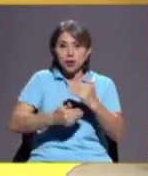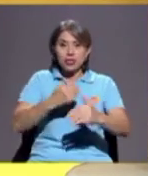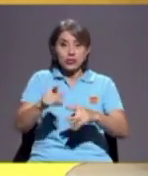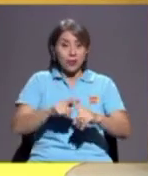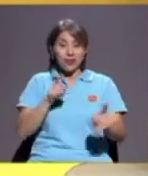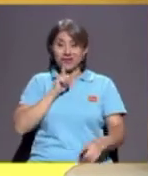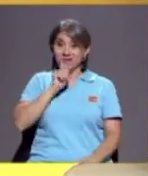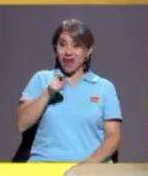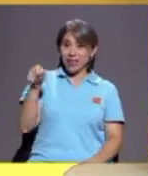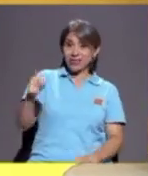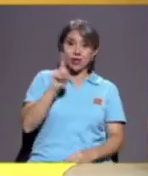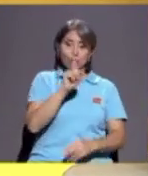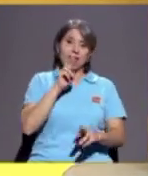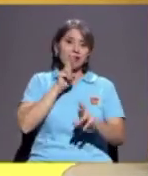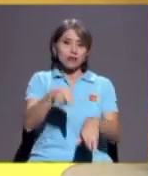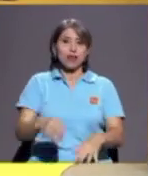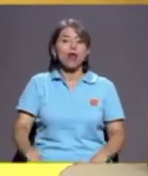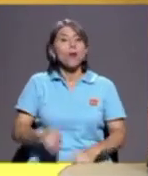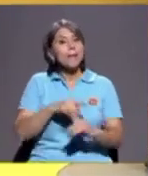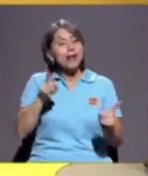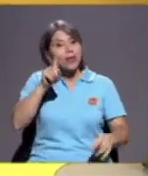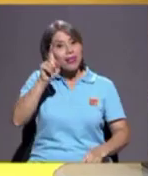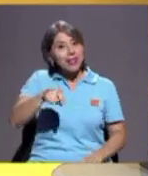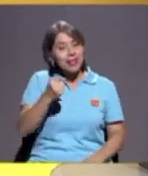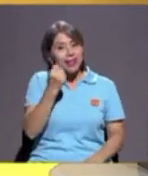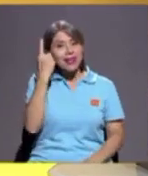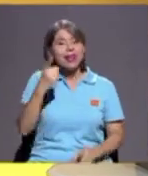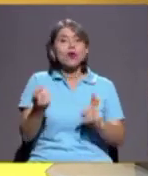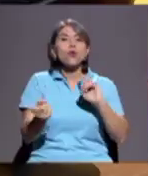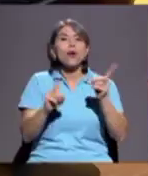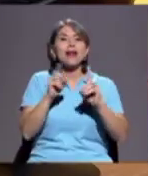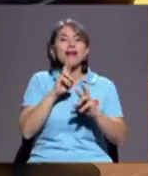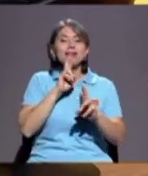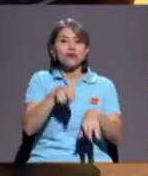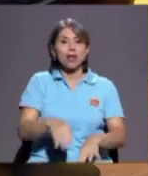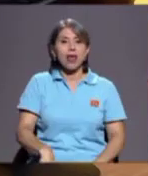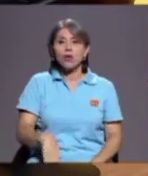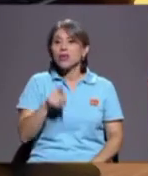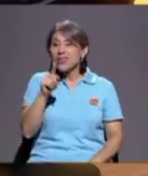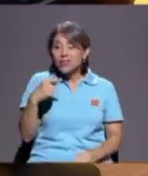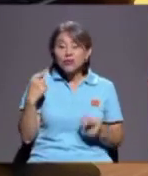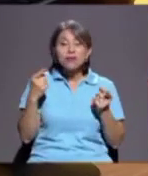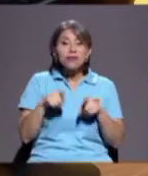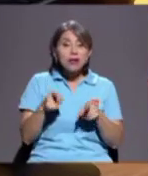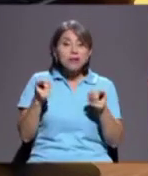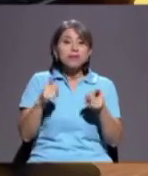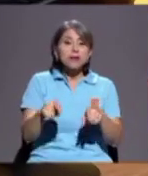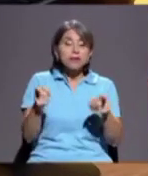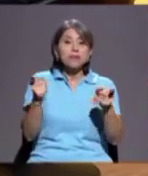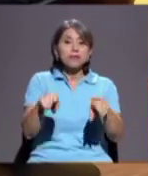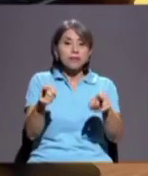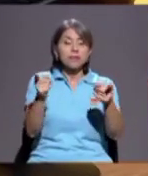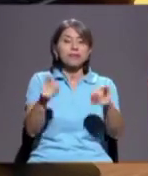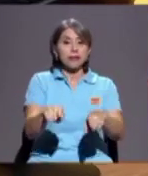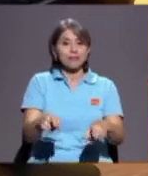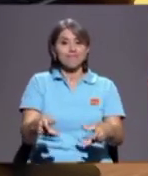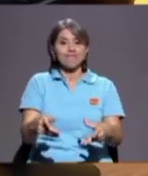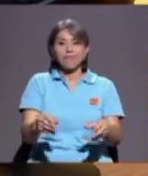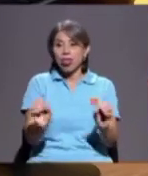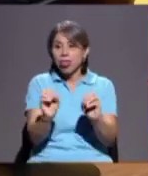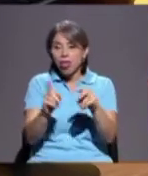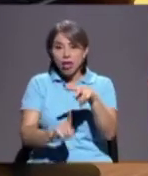no era el resultado. Pero había que entender cuál era el resultado, y eso con mucha frecuencia no